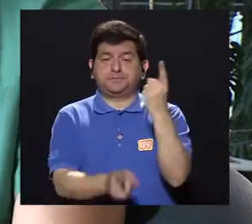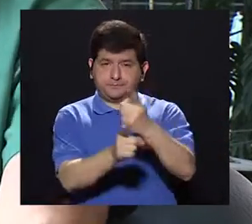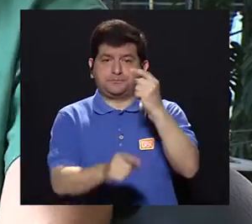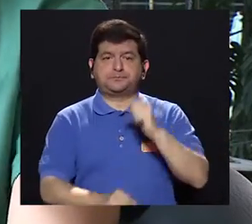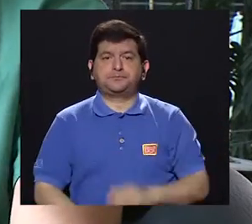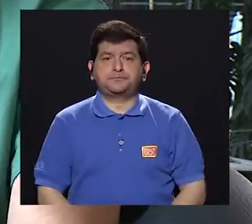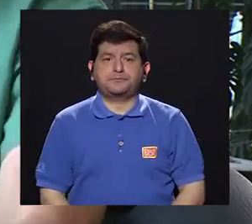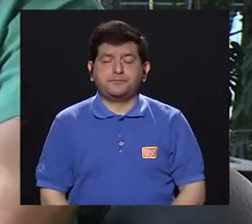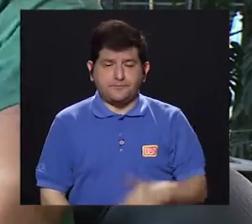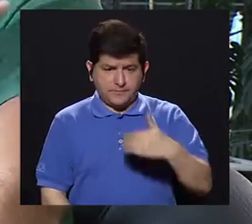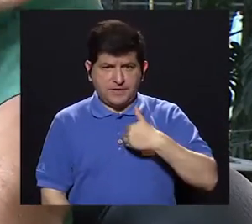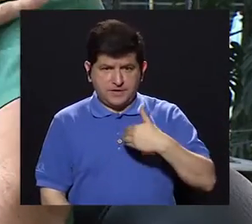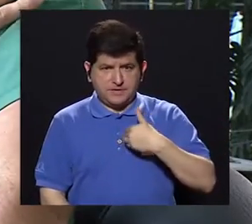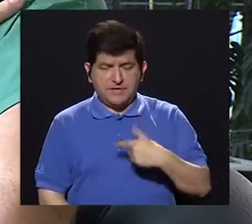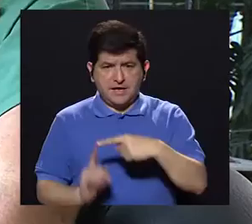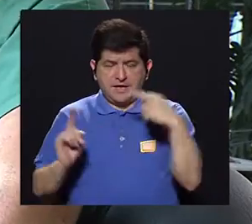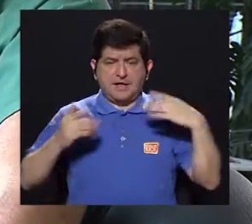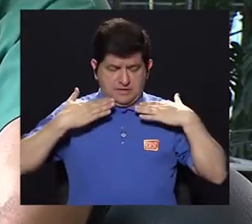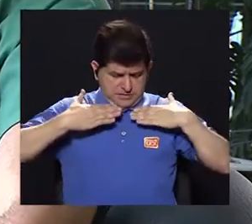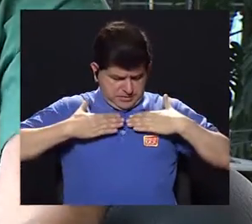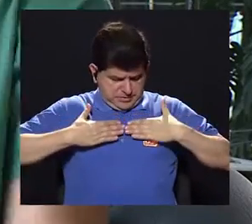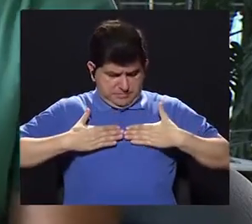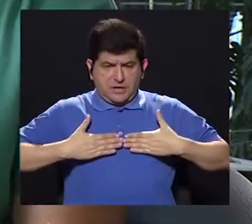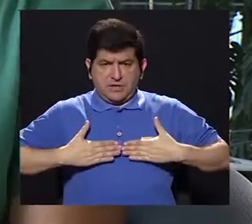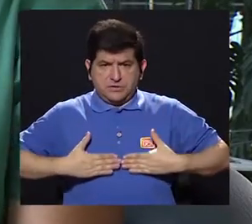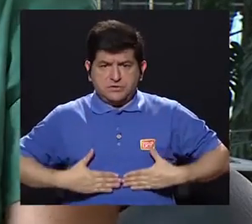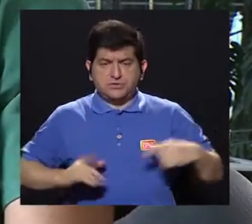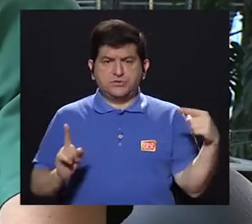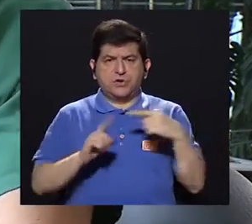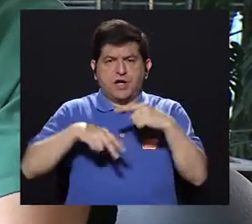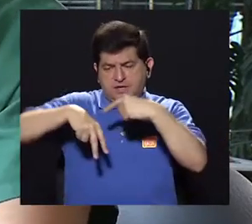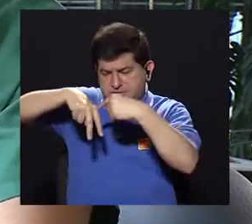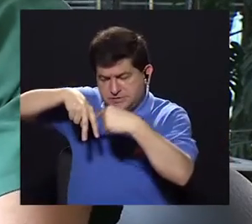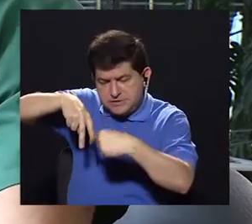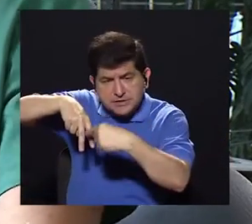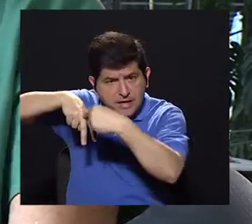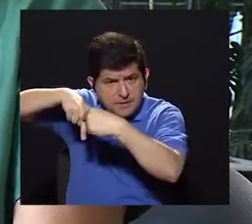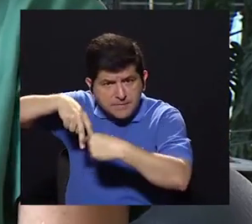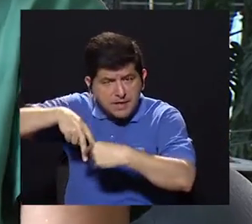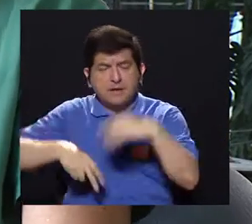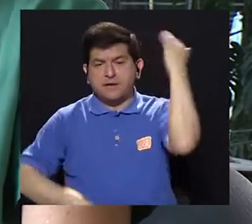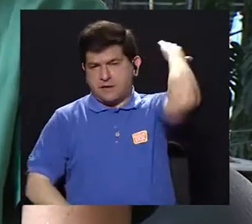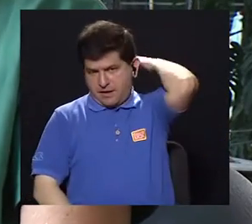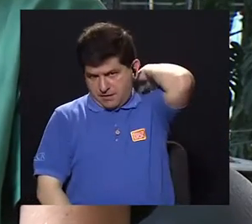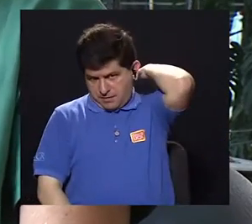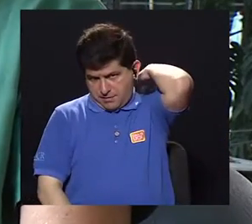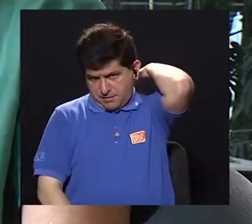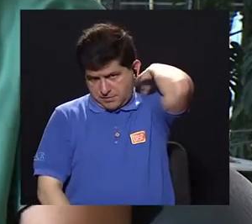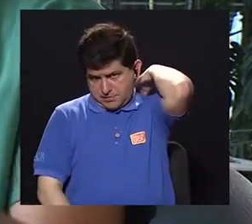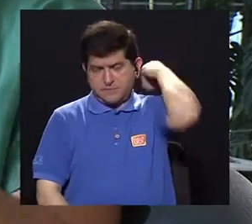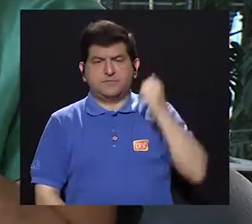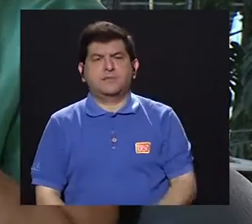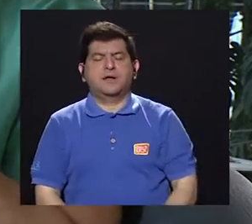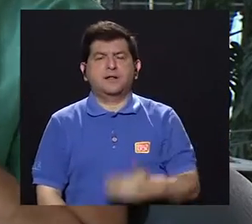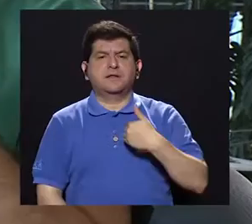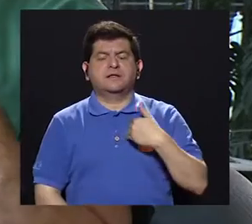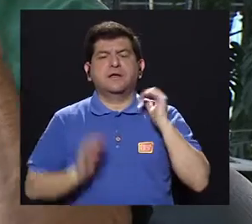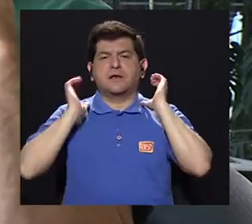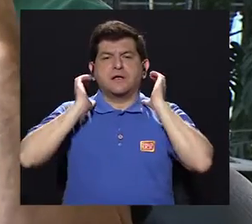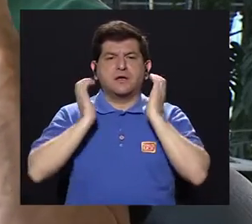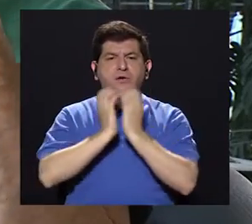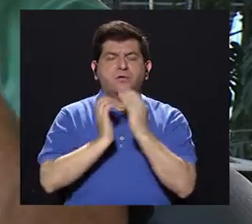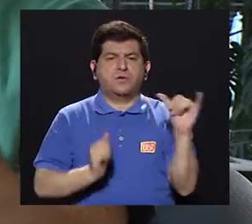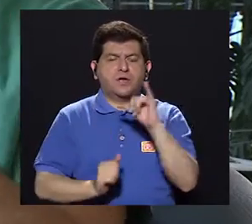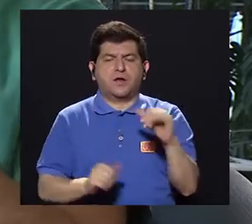que viene cubierto desde el pecho hasta piernas, algunos, espalda. Tenemos un